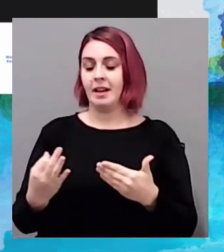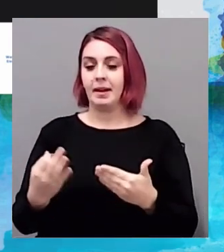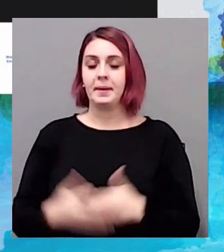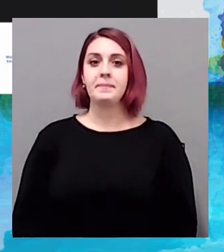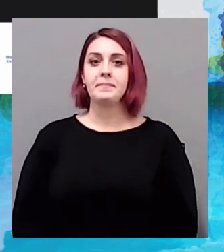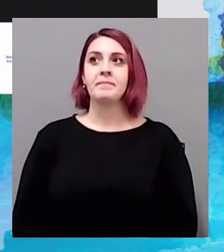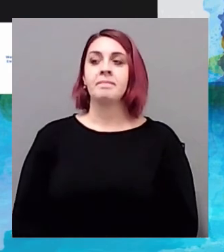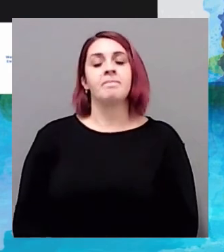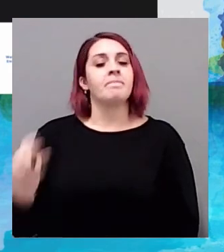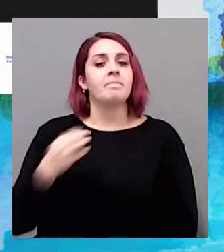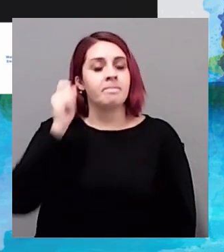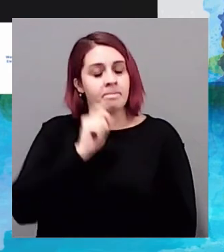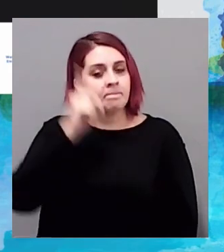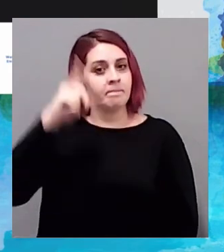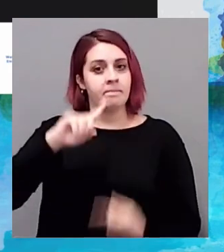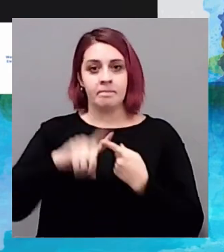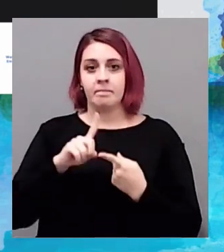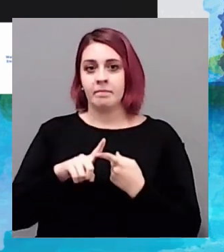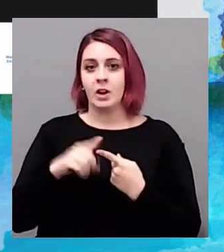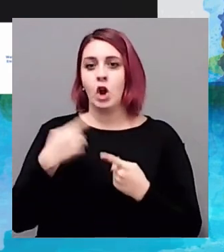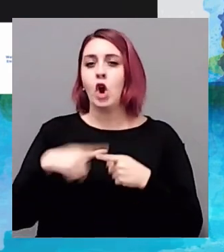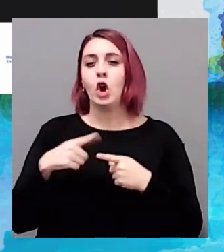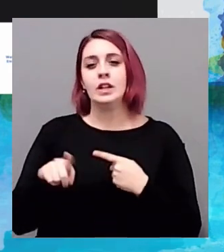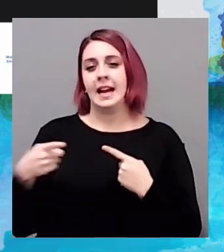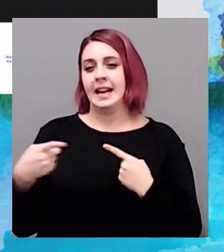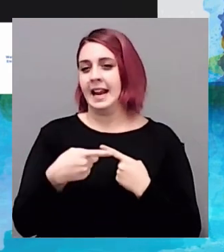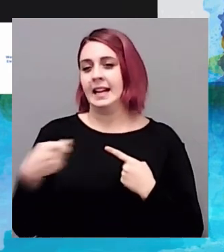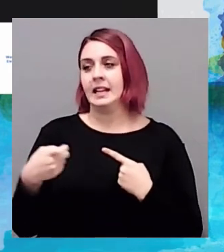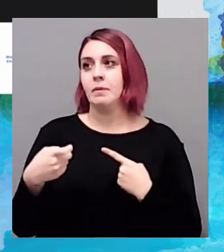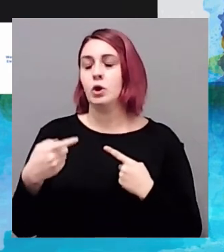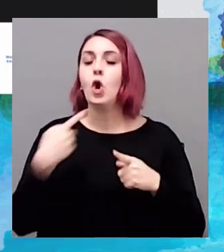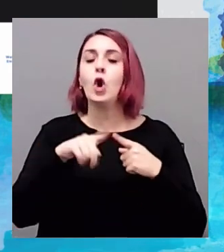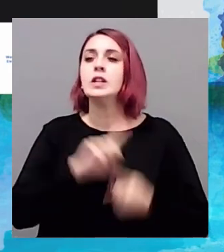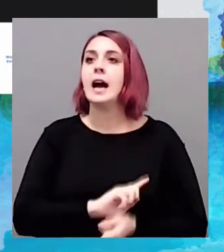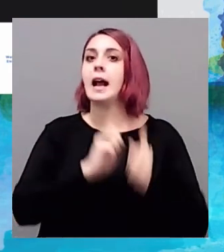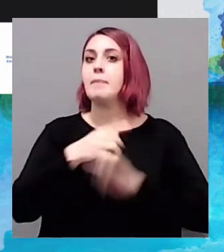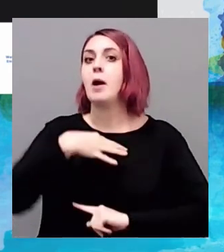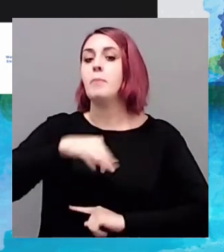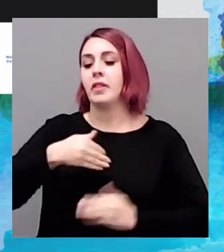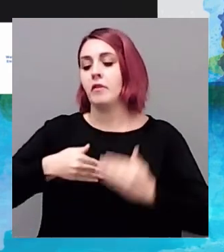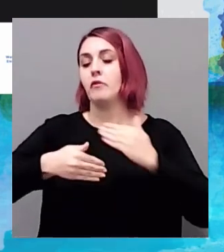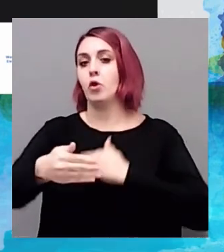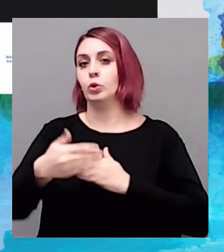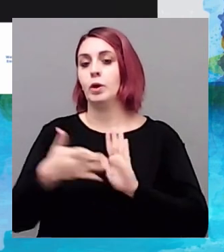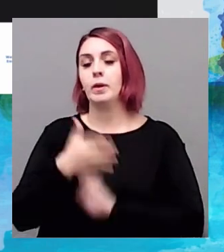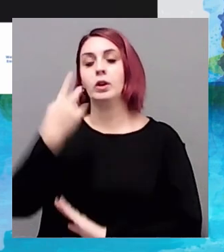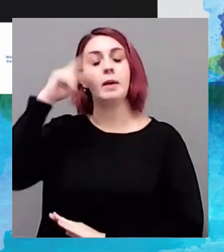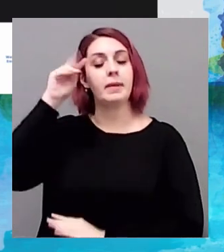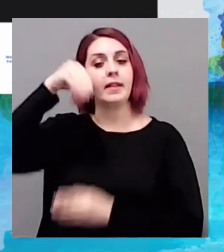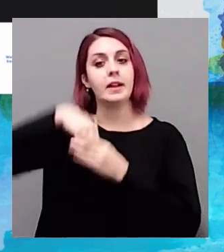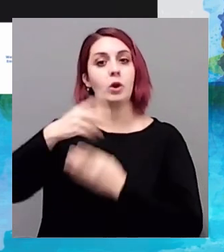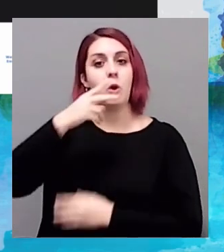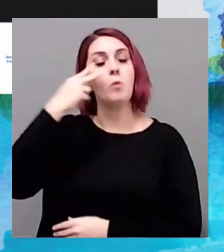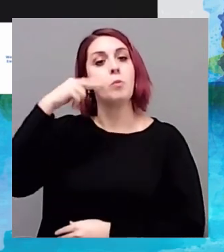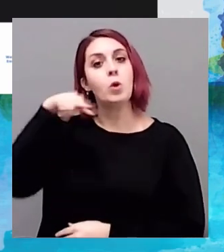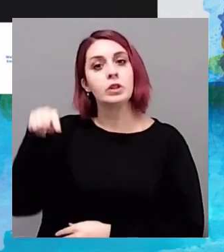cuenta primero lo malo, ¿no? ¿Qué puede cambiar? ¿Qué puede cambiar todavía de nuestra experiencia en los museos?